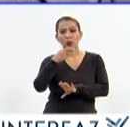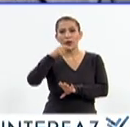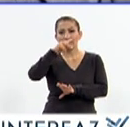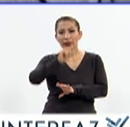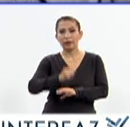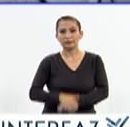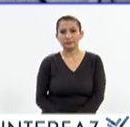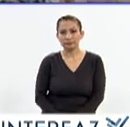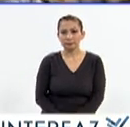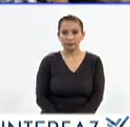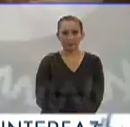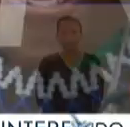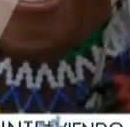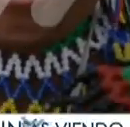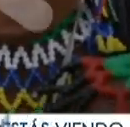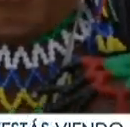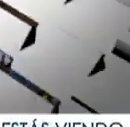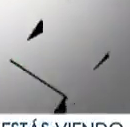Huerta.